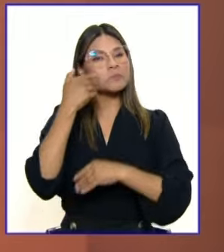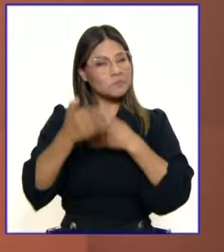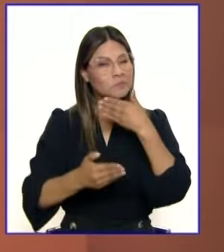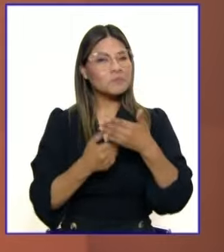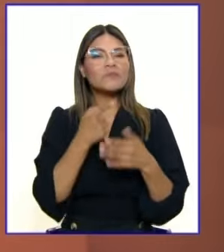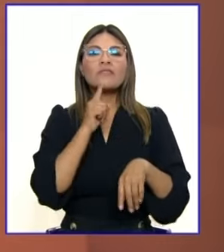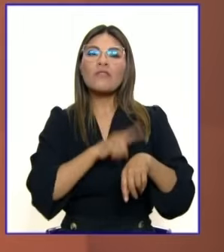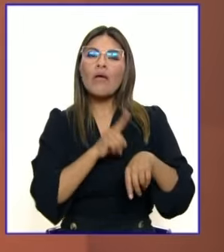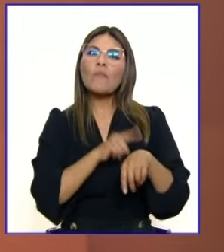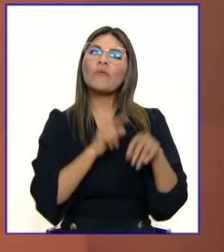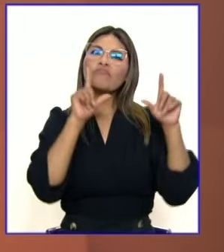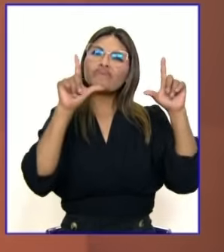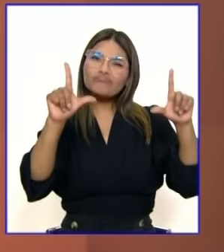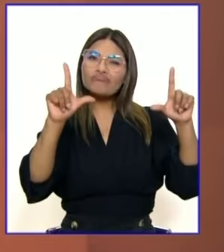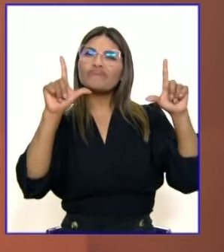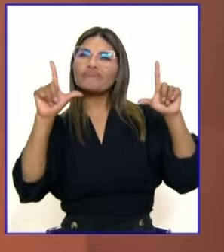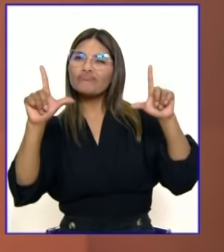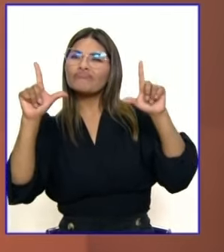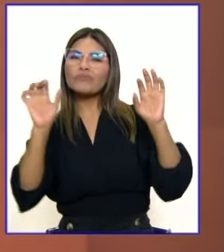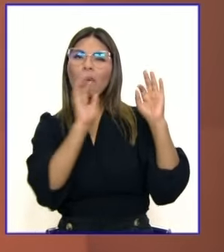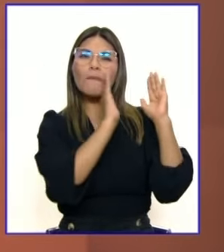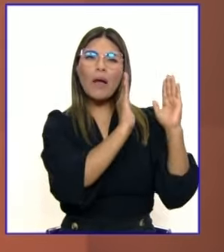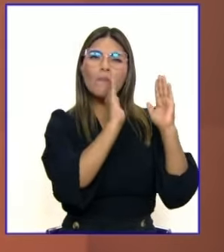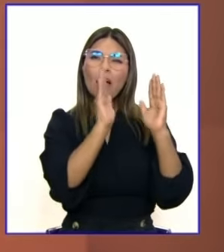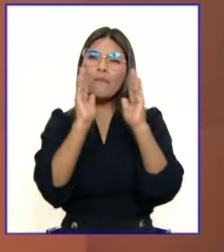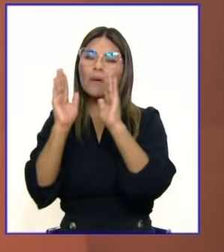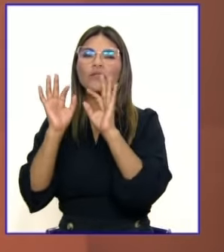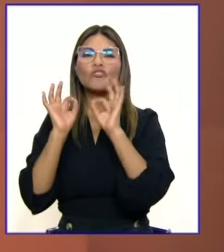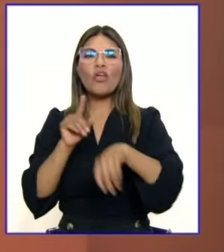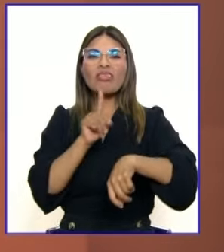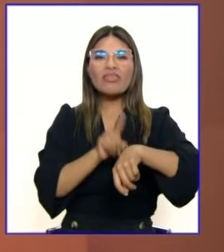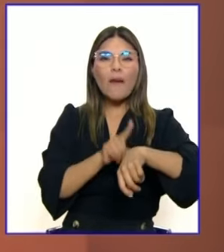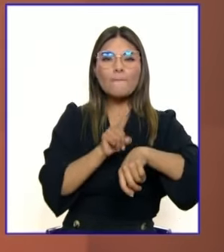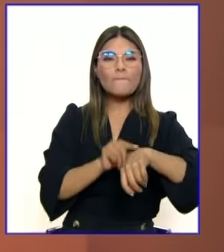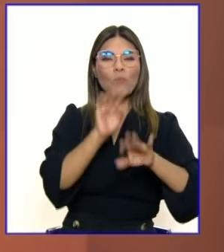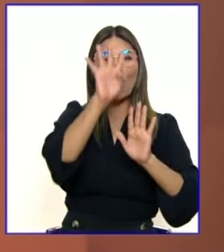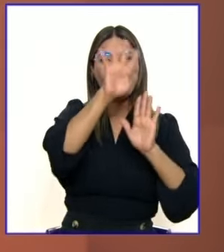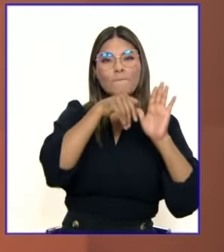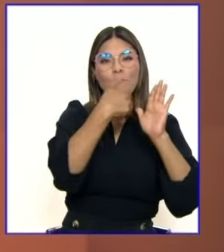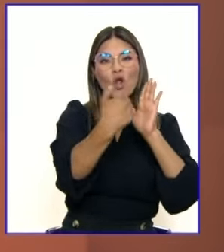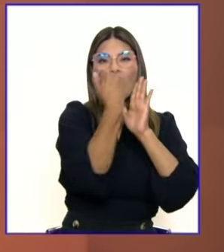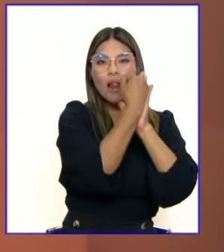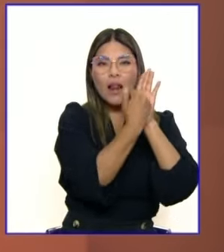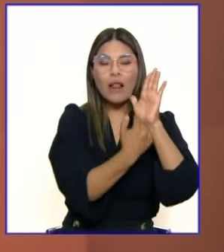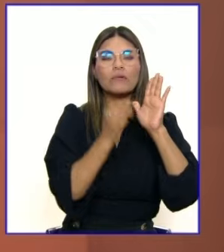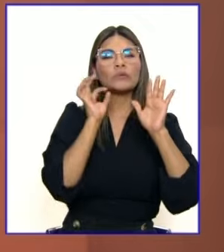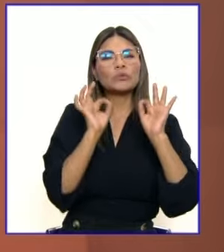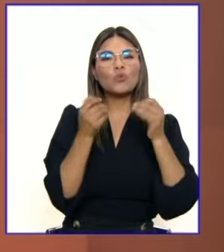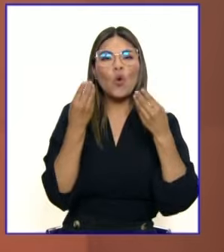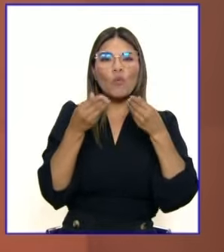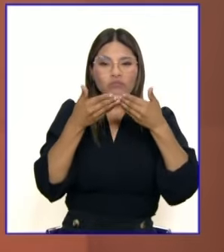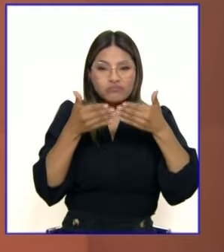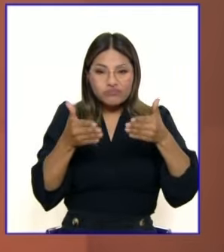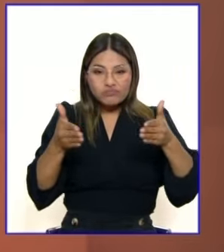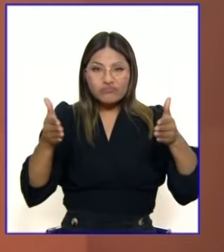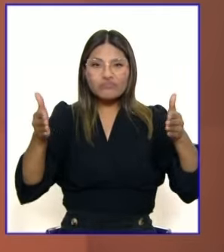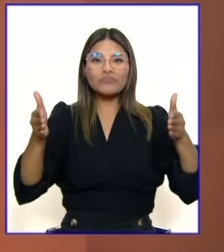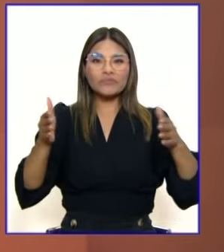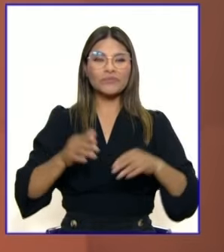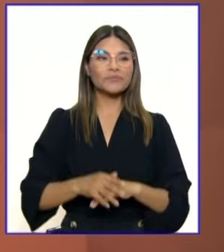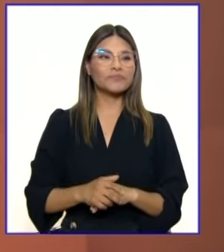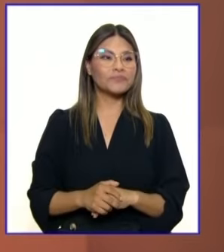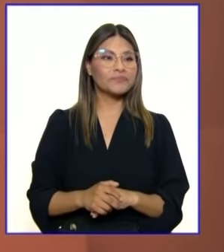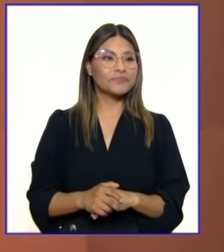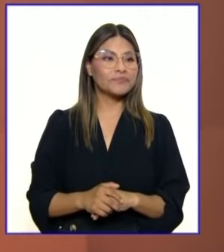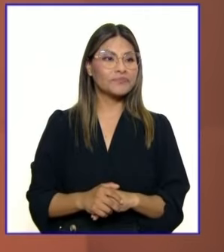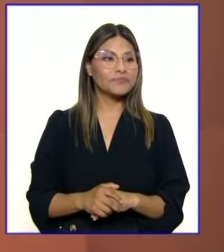minuto a minuto vía la señal de TV Perú de todos los pormenores de la inauguración del megapuerto, ¿no? Ahora vamos a